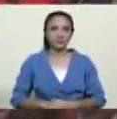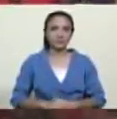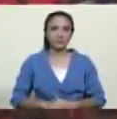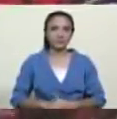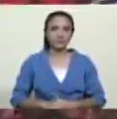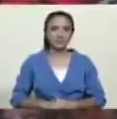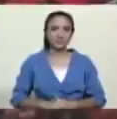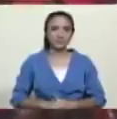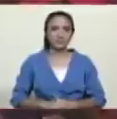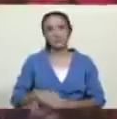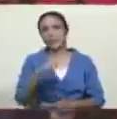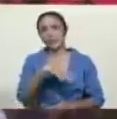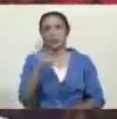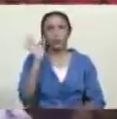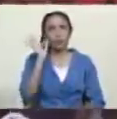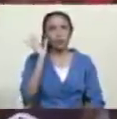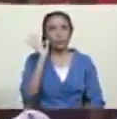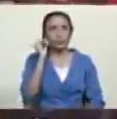¿Dónde están las